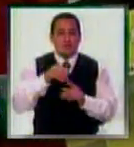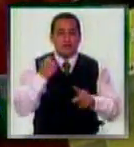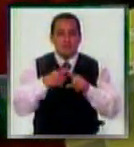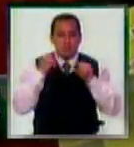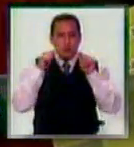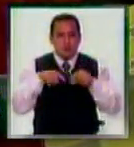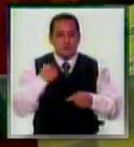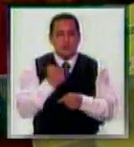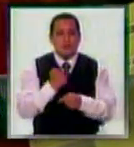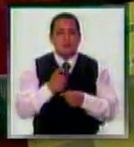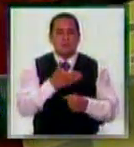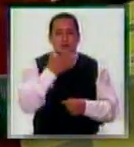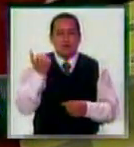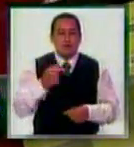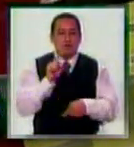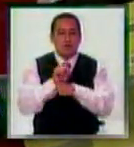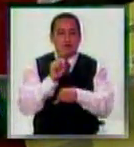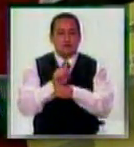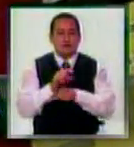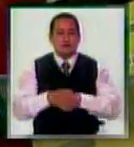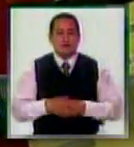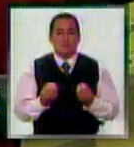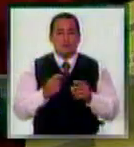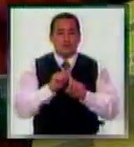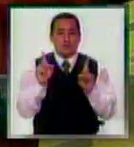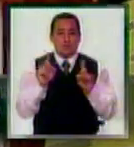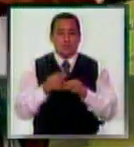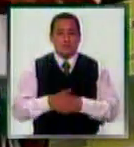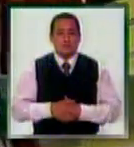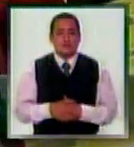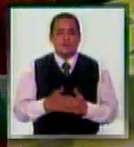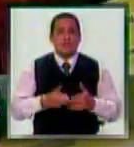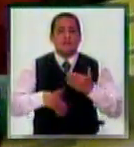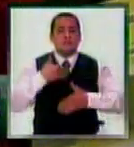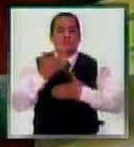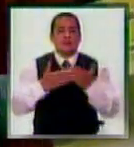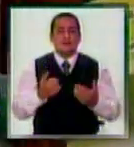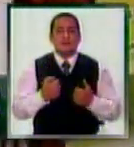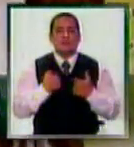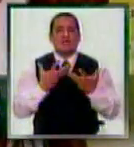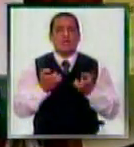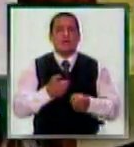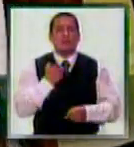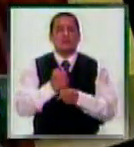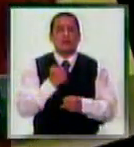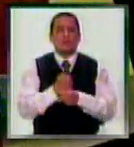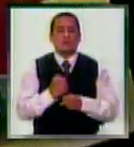eso tiene que haber educación. Porque si no, vienen después y dicen, queremos